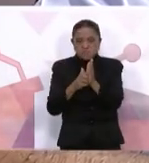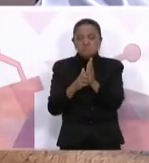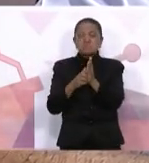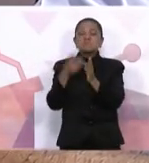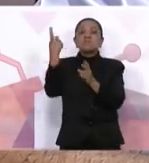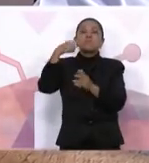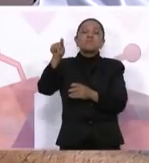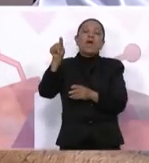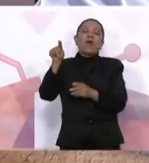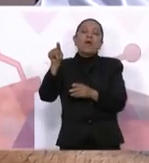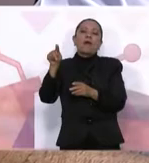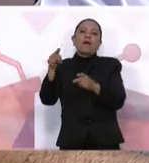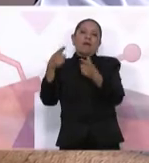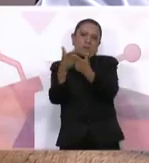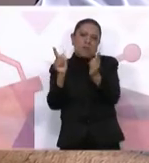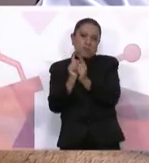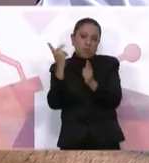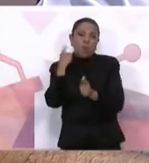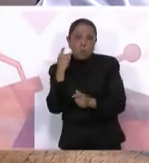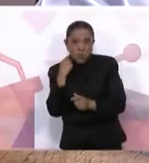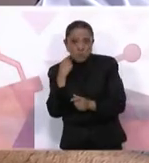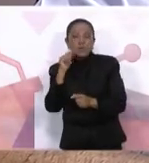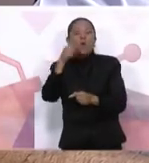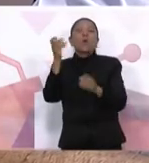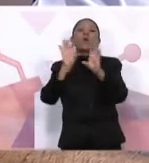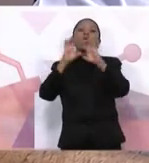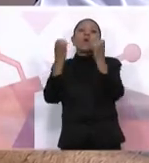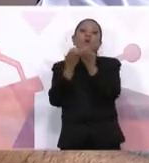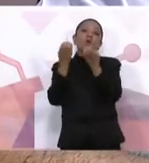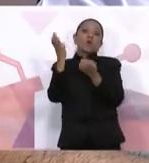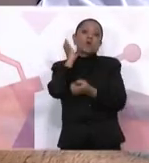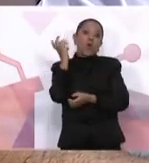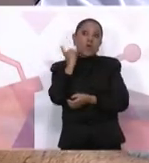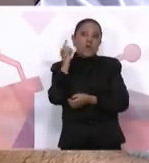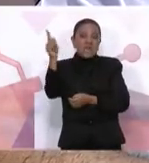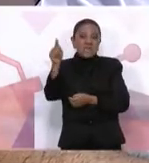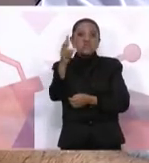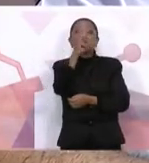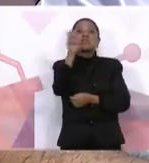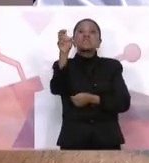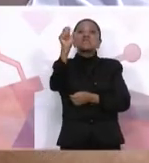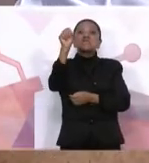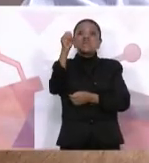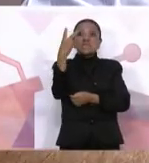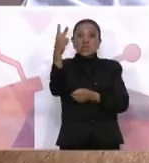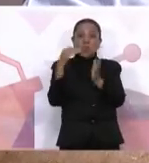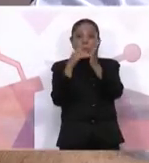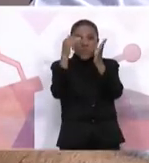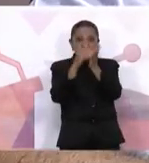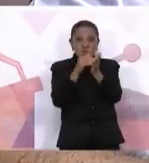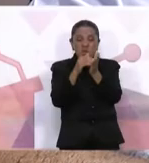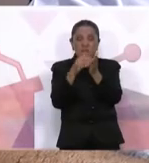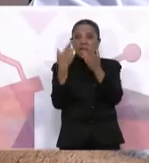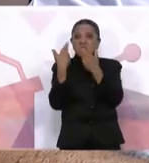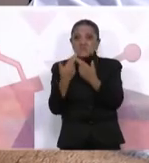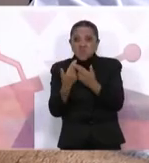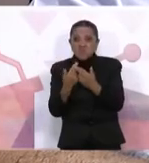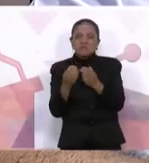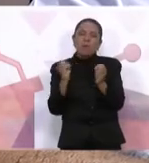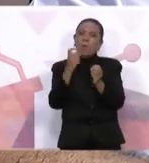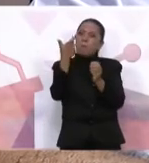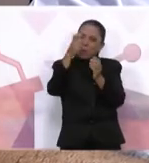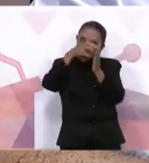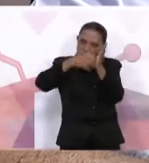que son 362 millones de pesos que van a ser suficientes para atender el problema tanto de la escasa